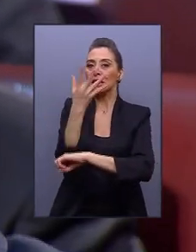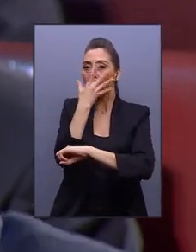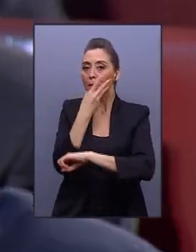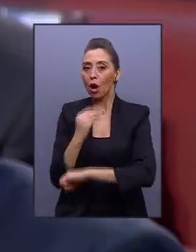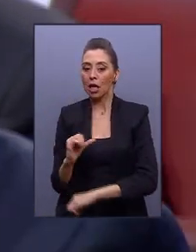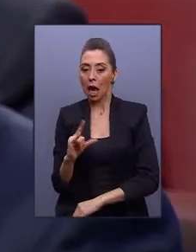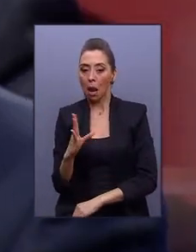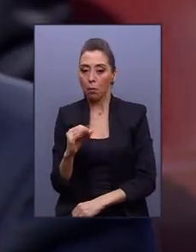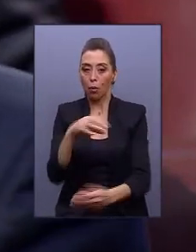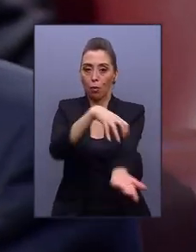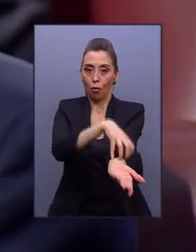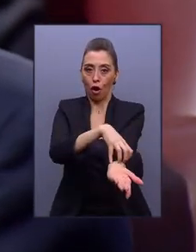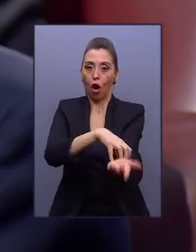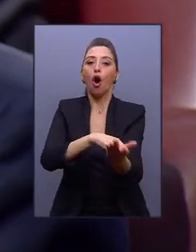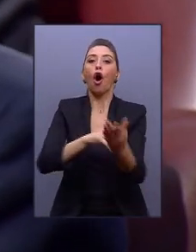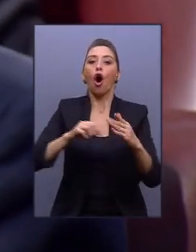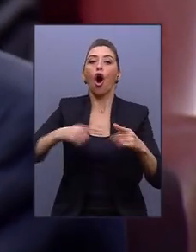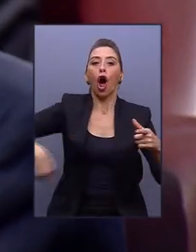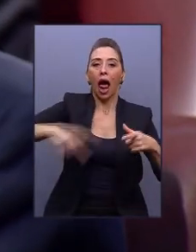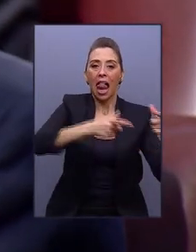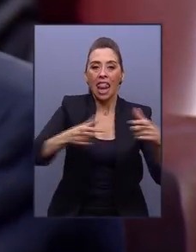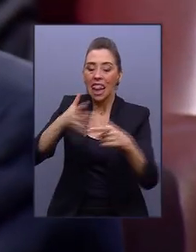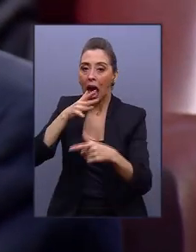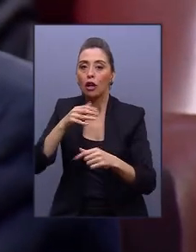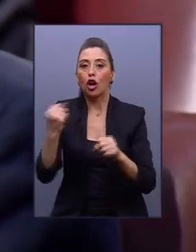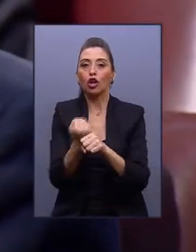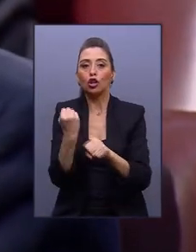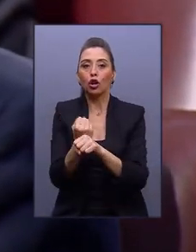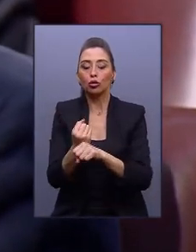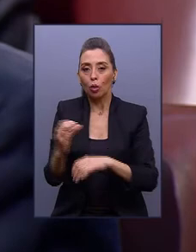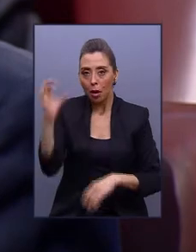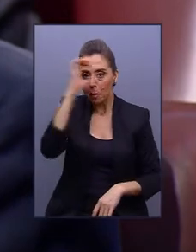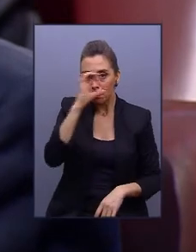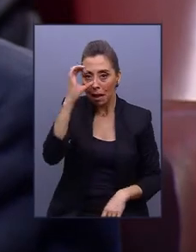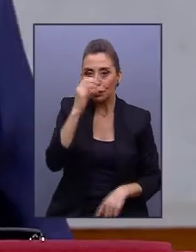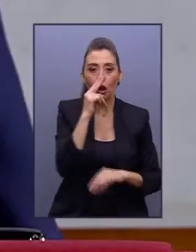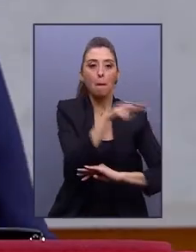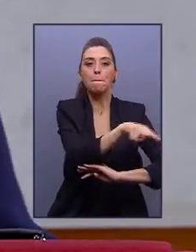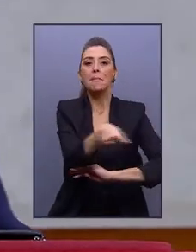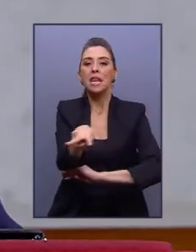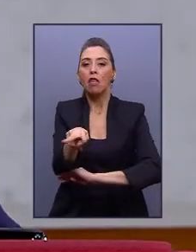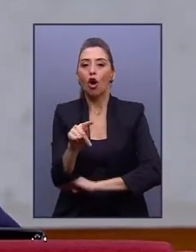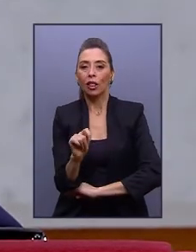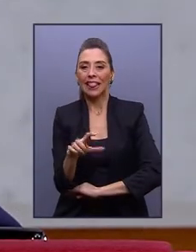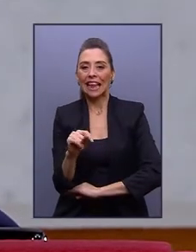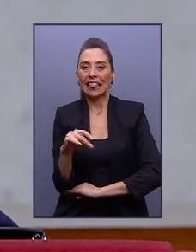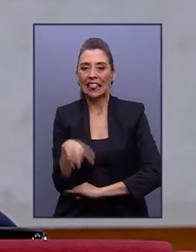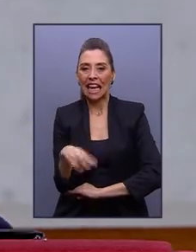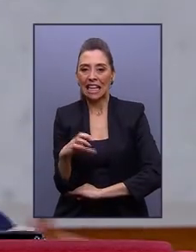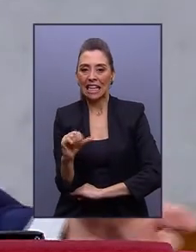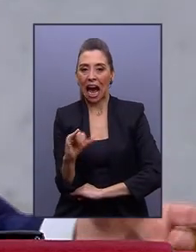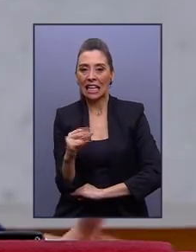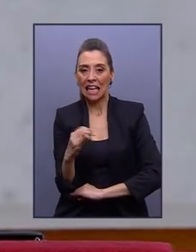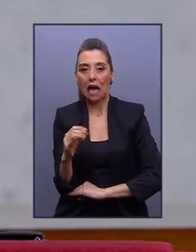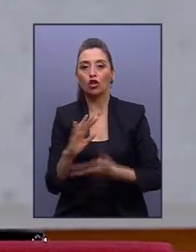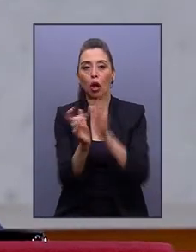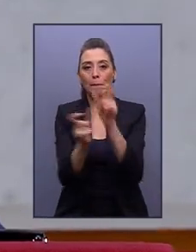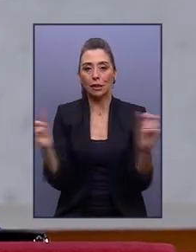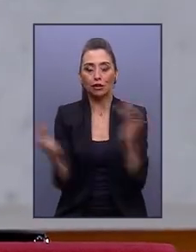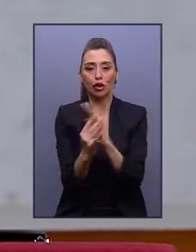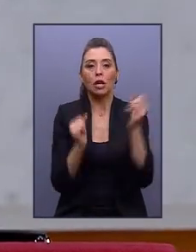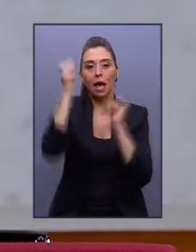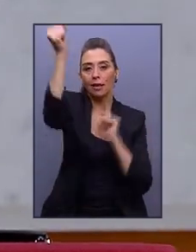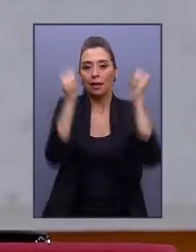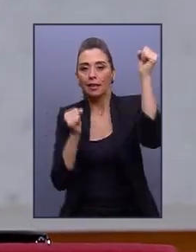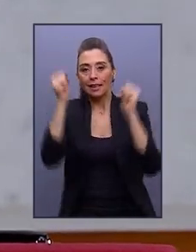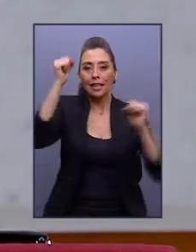en la región de Los Lagos, se construyó el paseo mirador Tentén y Caicay, con accesibilidad universal, dos plazas con máquinas de